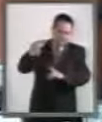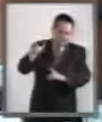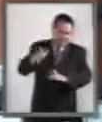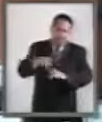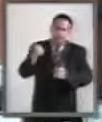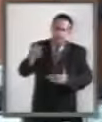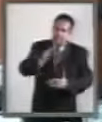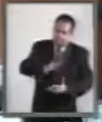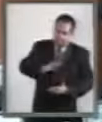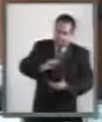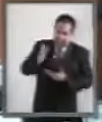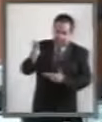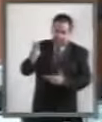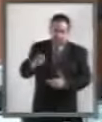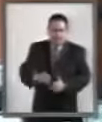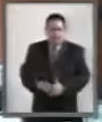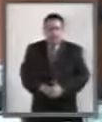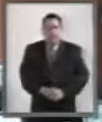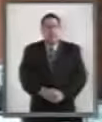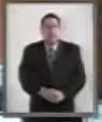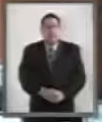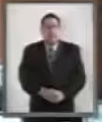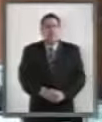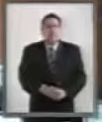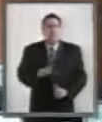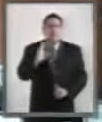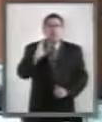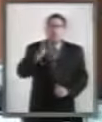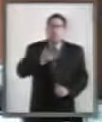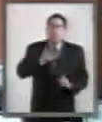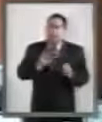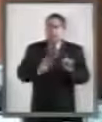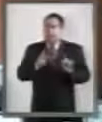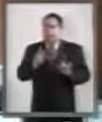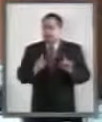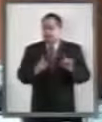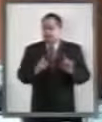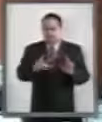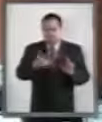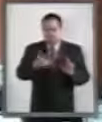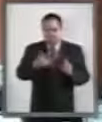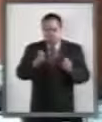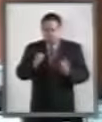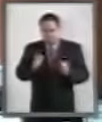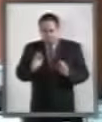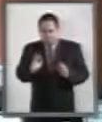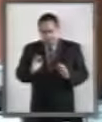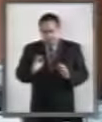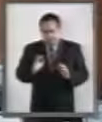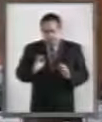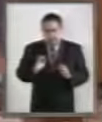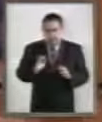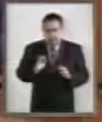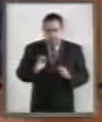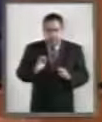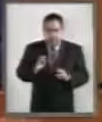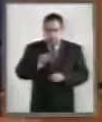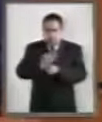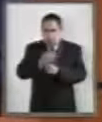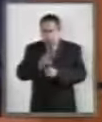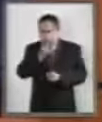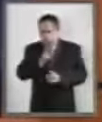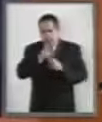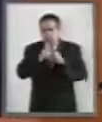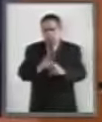Lo felicita a usted. Me quedaría una duda que seguramente no se puede responder